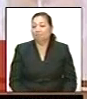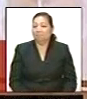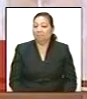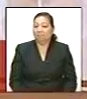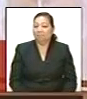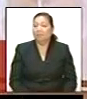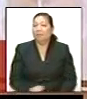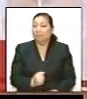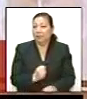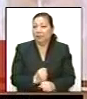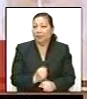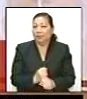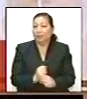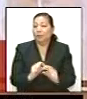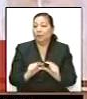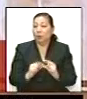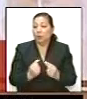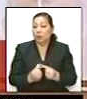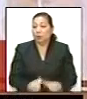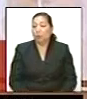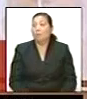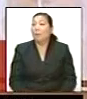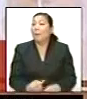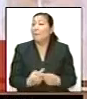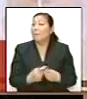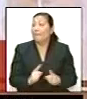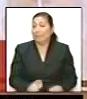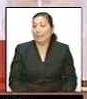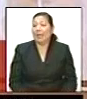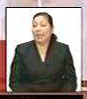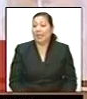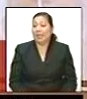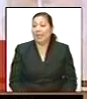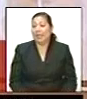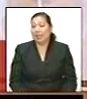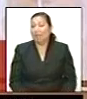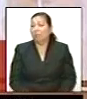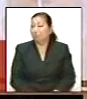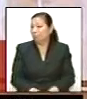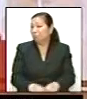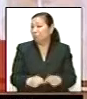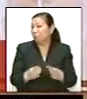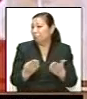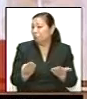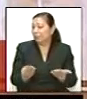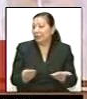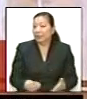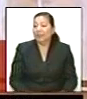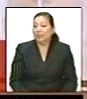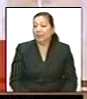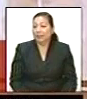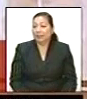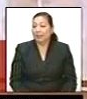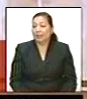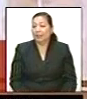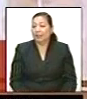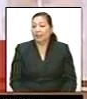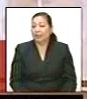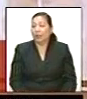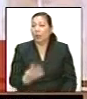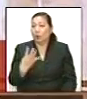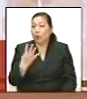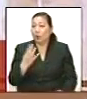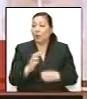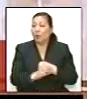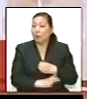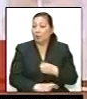del trabajo de los grupos, pero esto está abierto no solamente a los cuatro